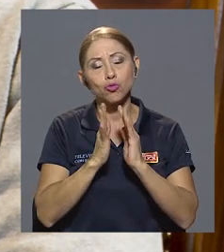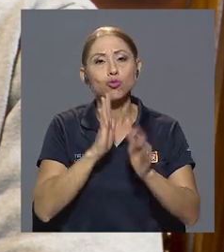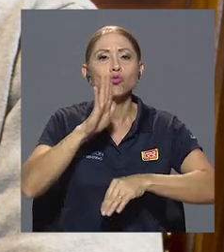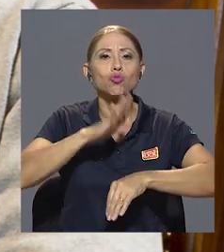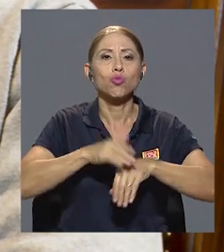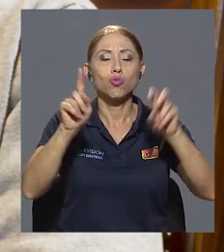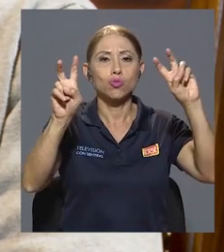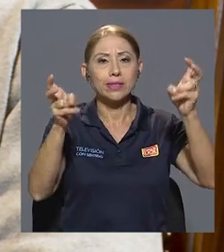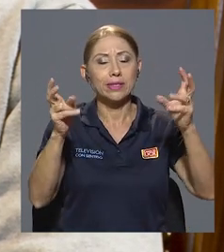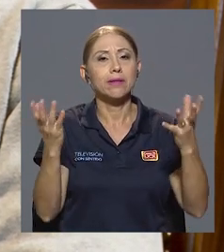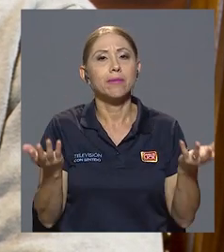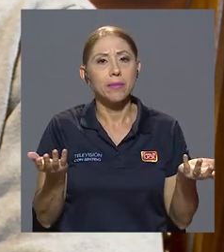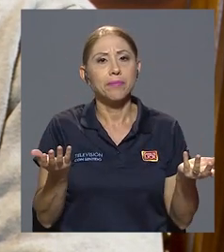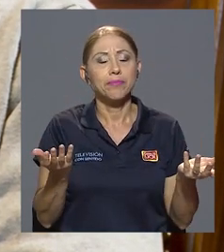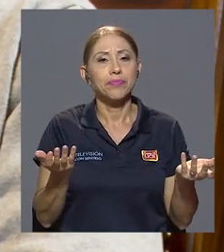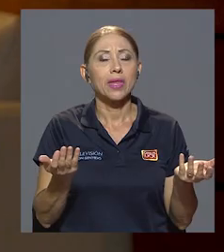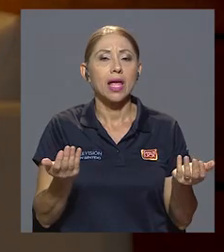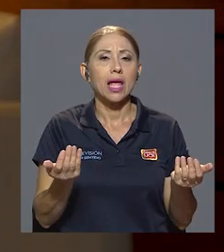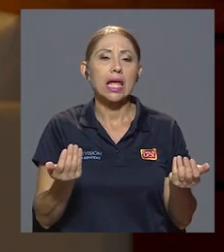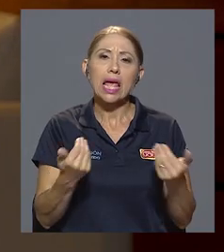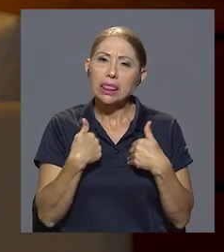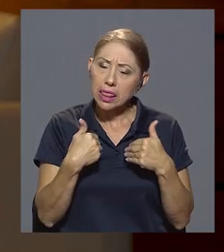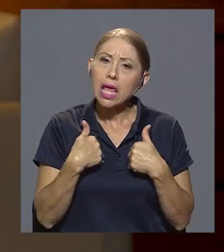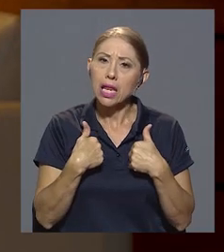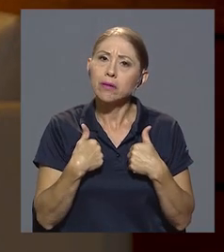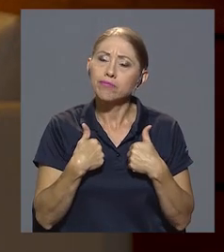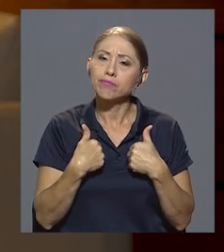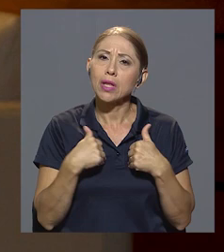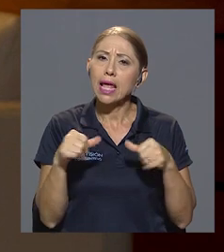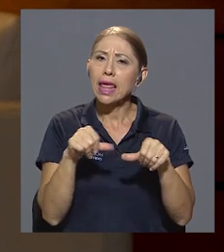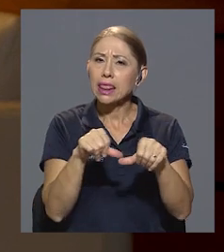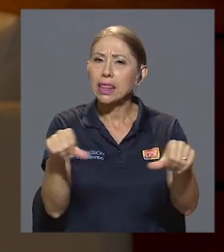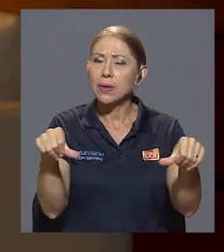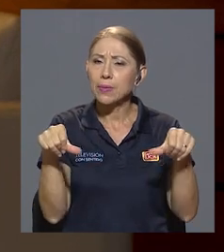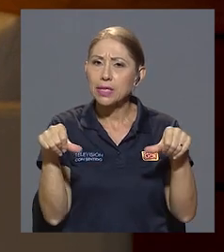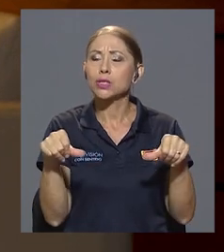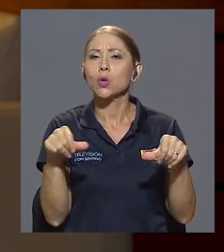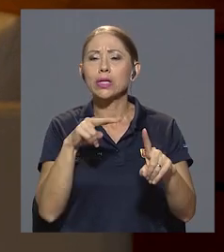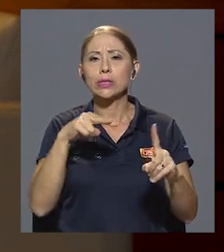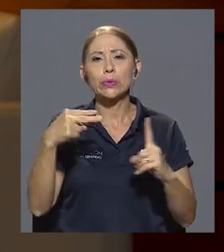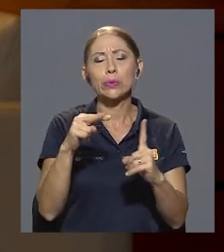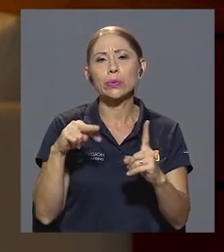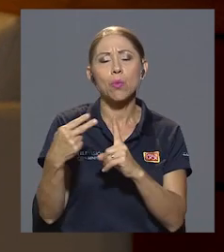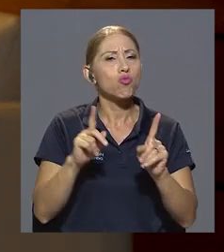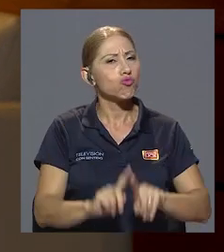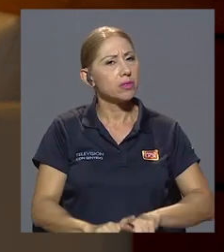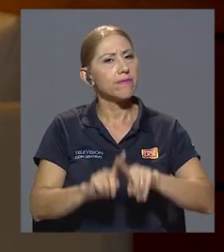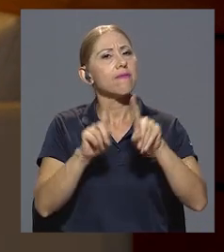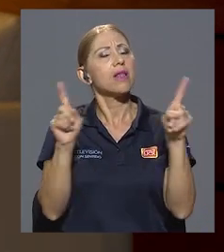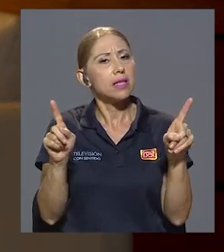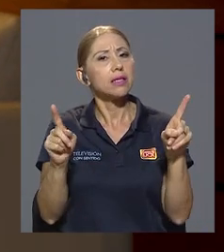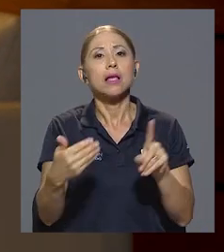conversar como sobre un tema que tiene dimensiones muy diferentes facetas